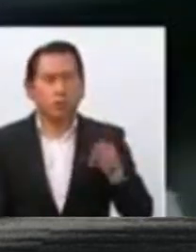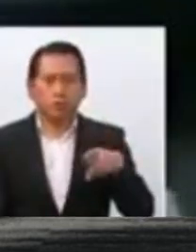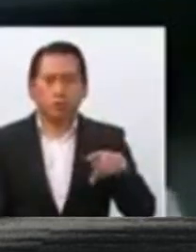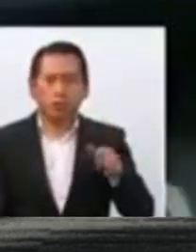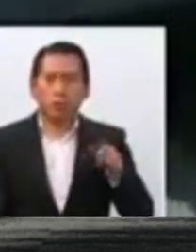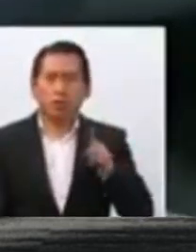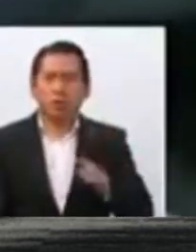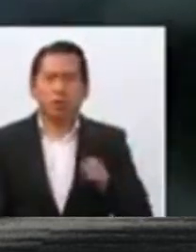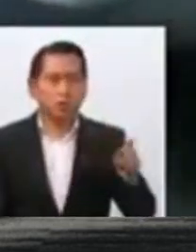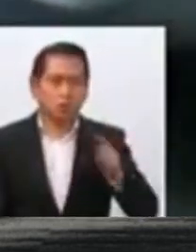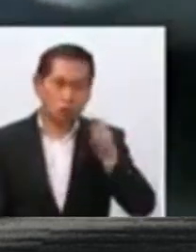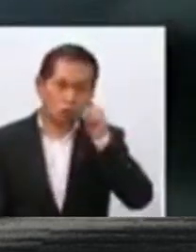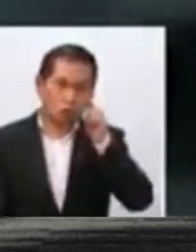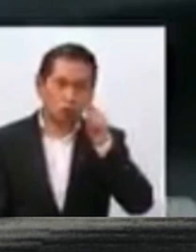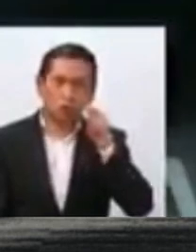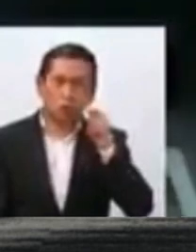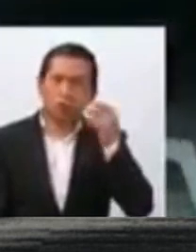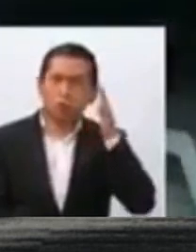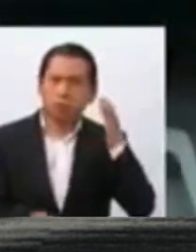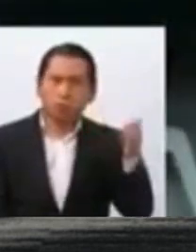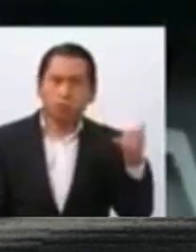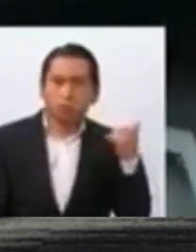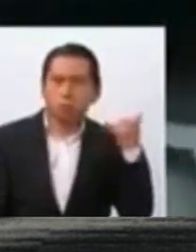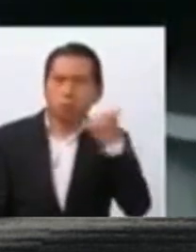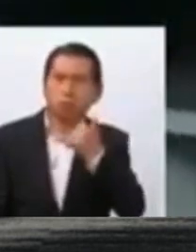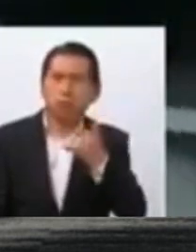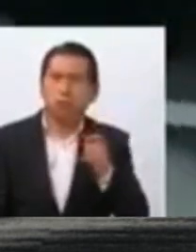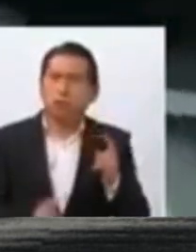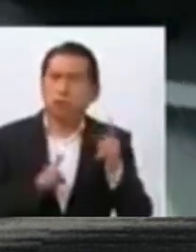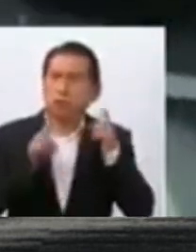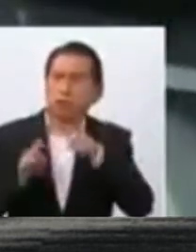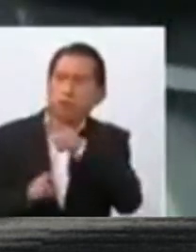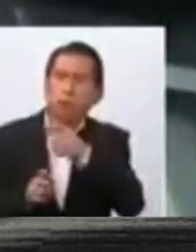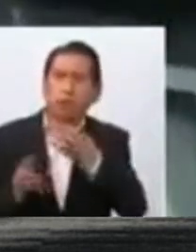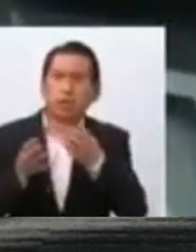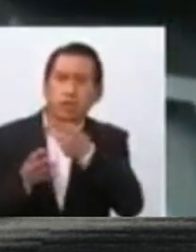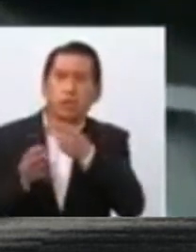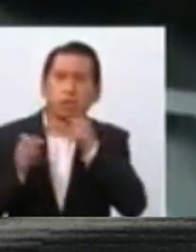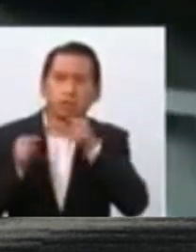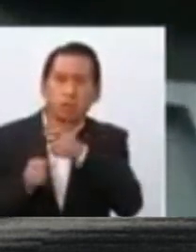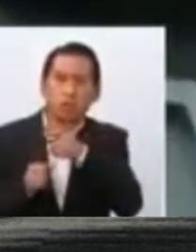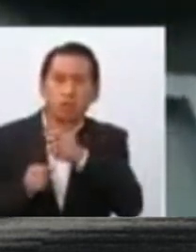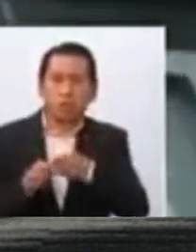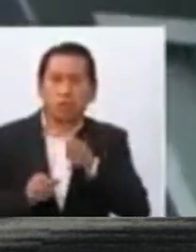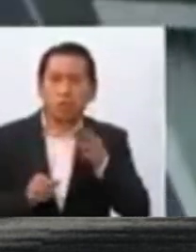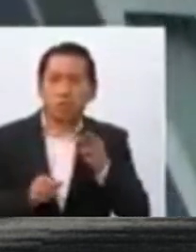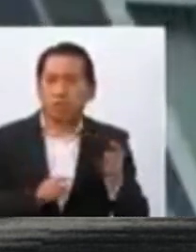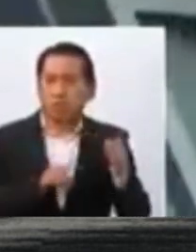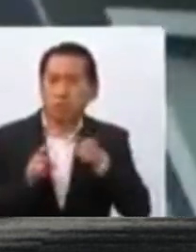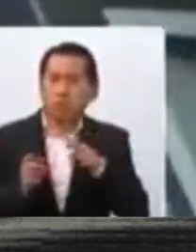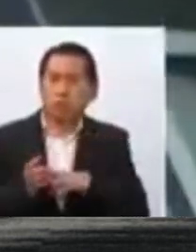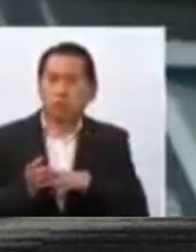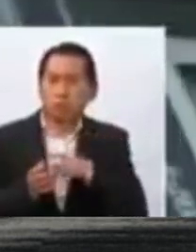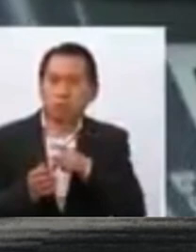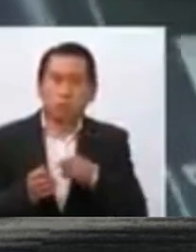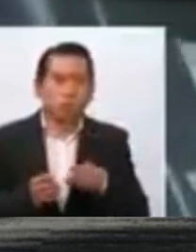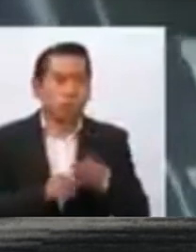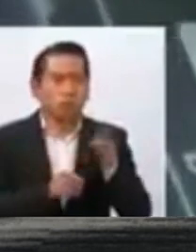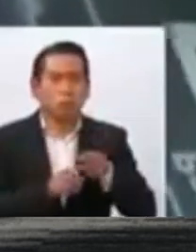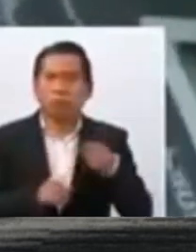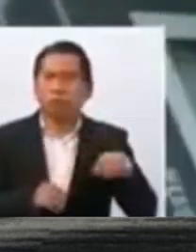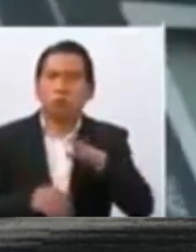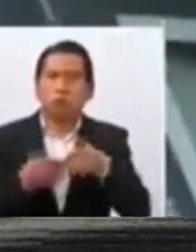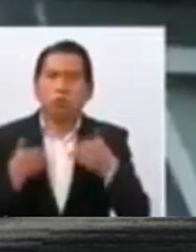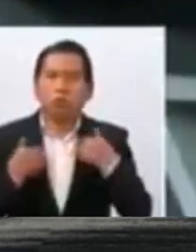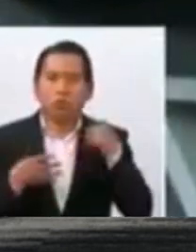Paz o no sé si fue Tuto Quiroga quien la llamó y le preguntó si ella también iba a renunciar, como venían renunciando todos los que